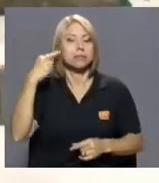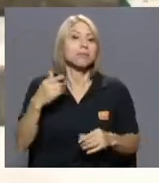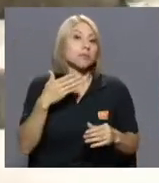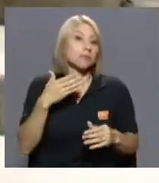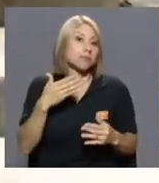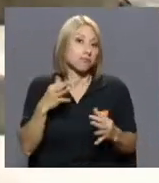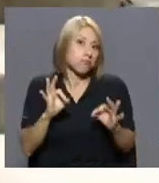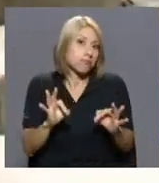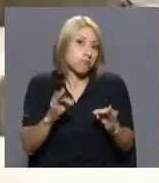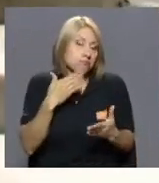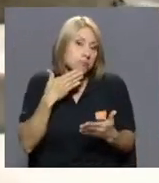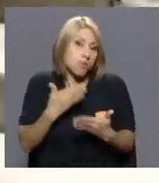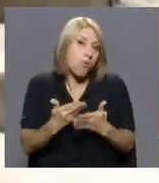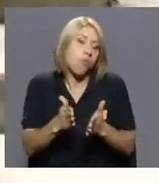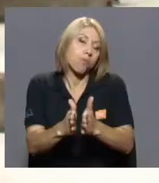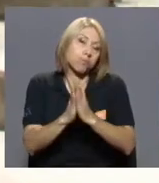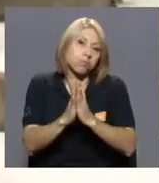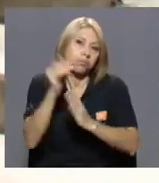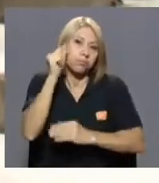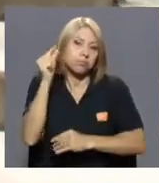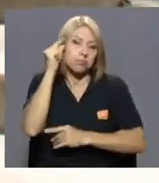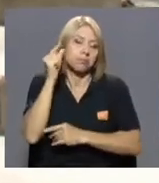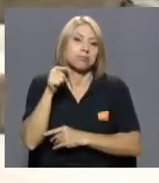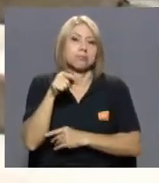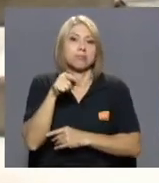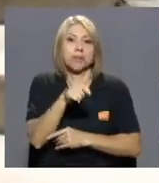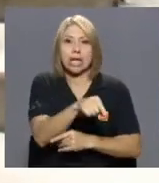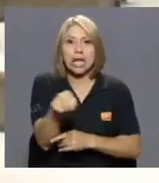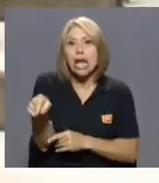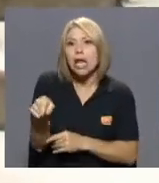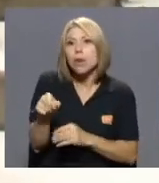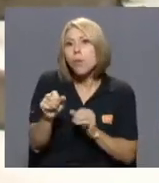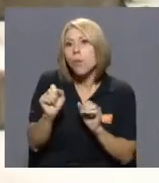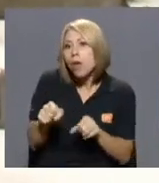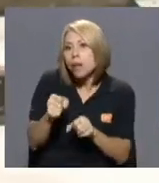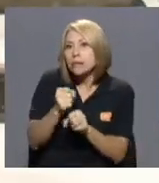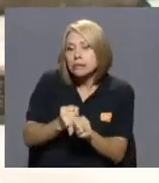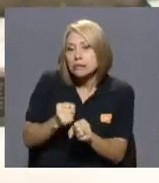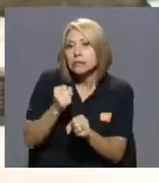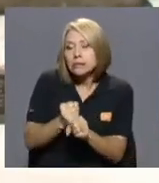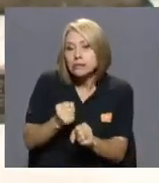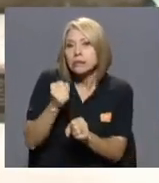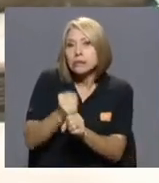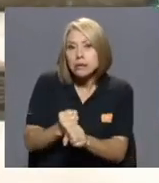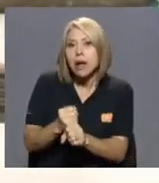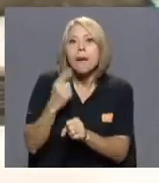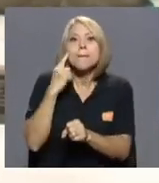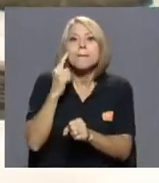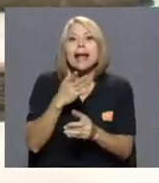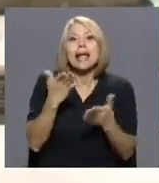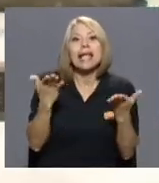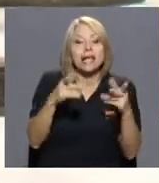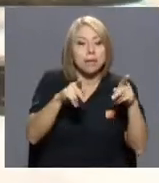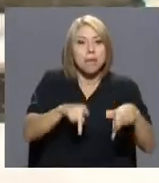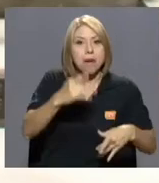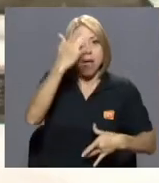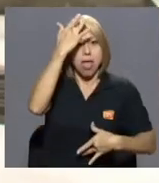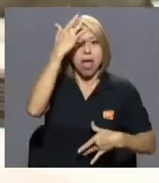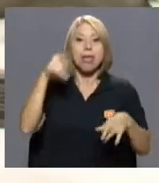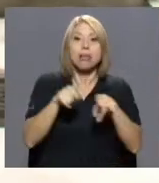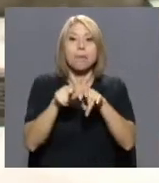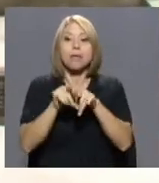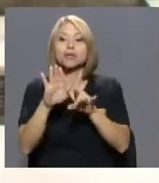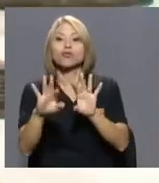bueno pedirle al gobierno que ponga un granito de arena para que tanto los pacientes como los familiares,